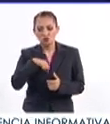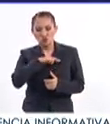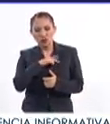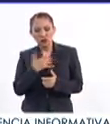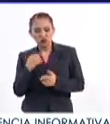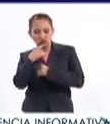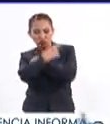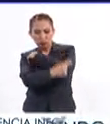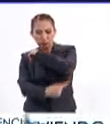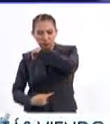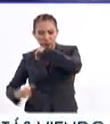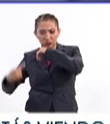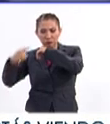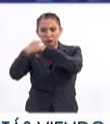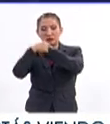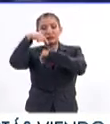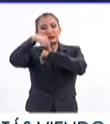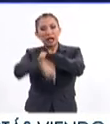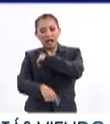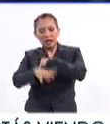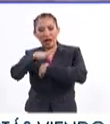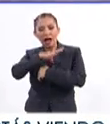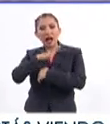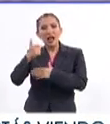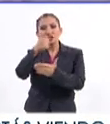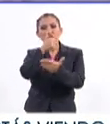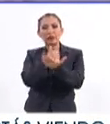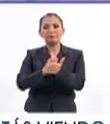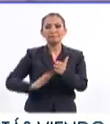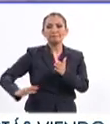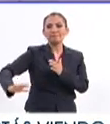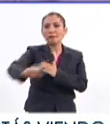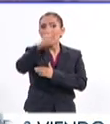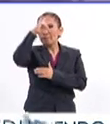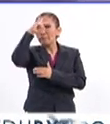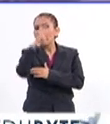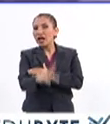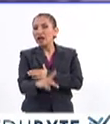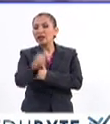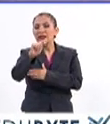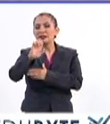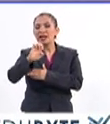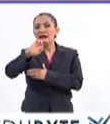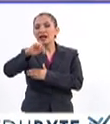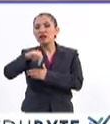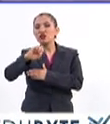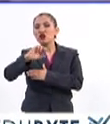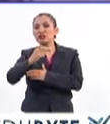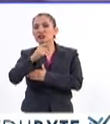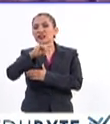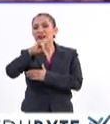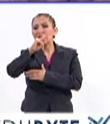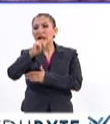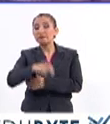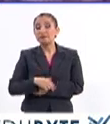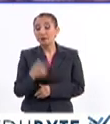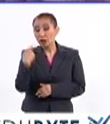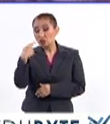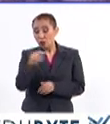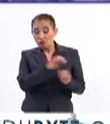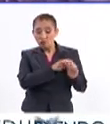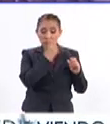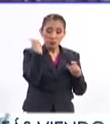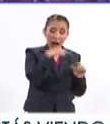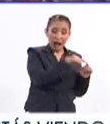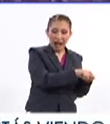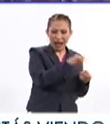nuestros escudos, está existiendo la ciudad. México, Tenochtitlan. Durante su